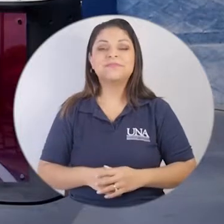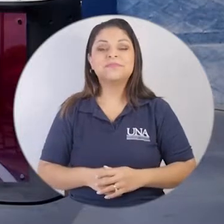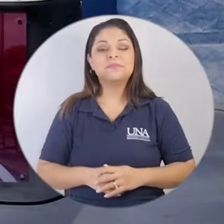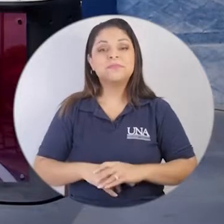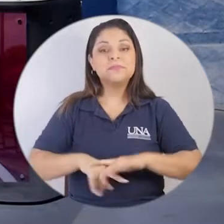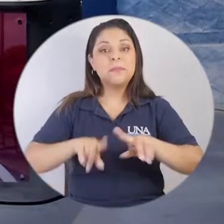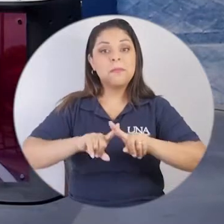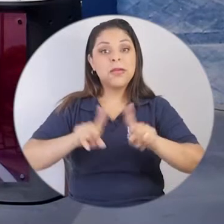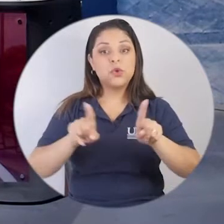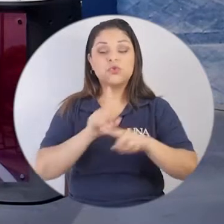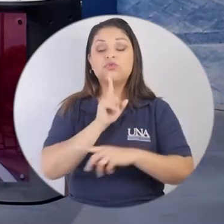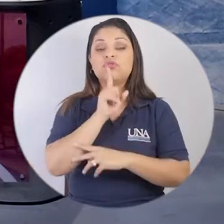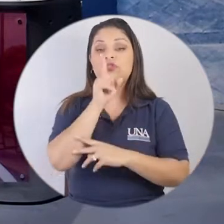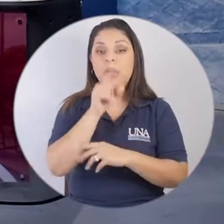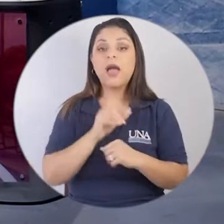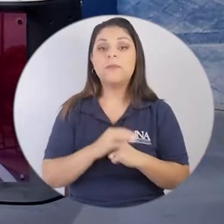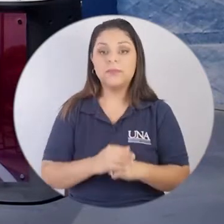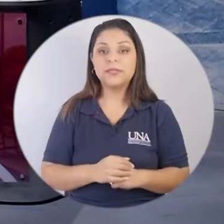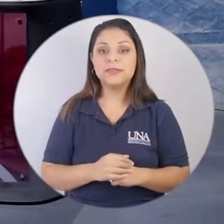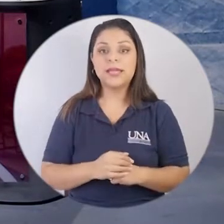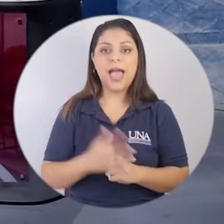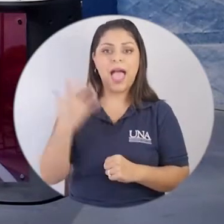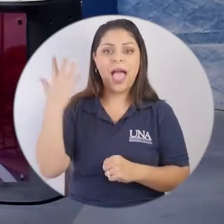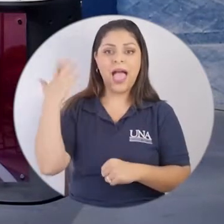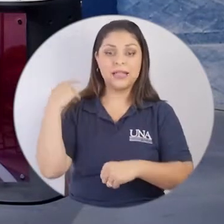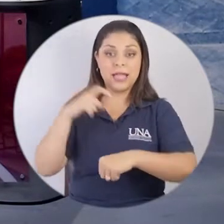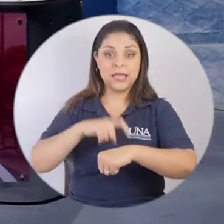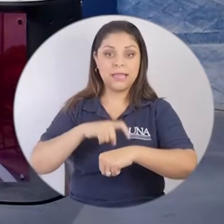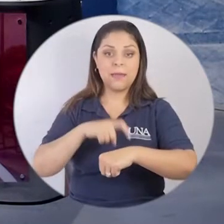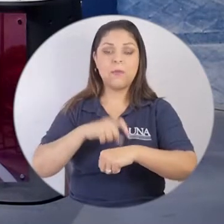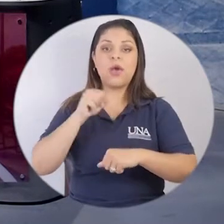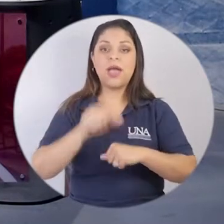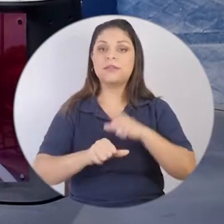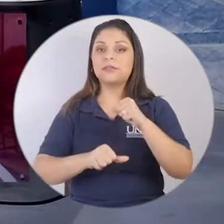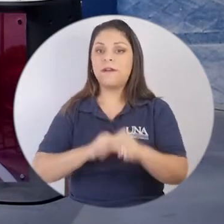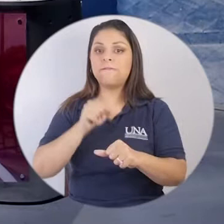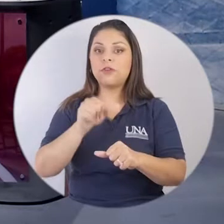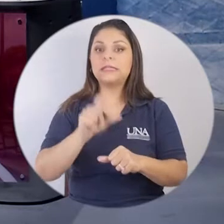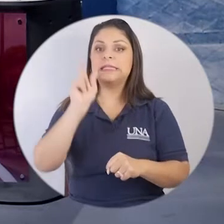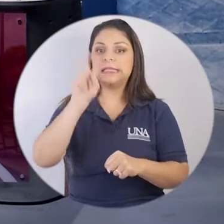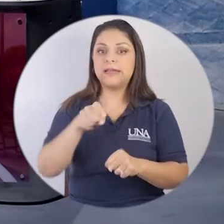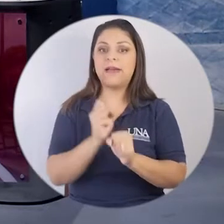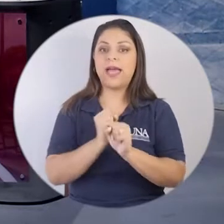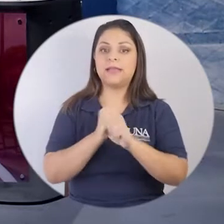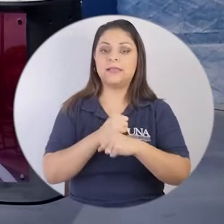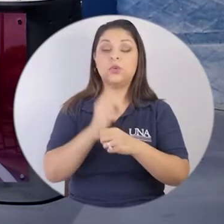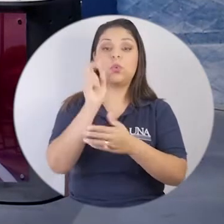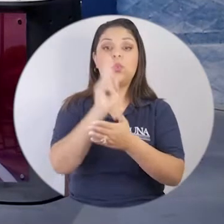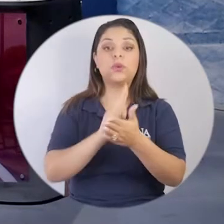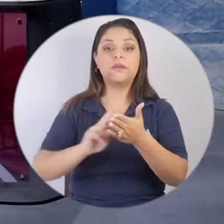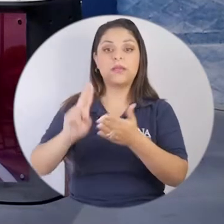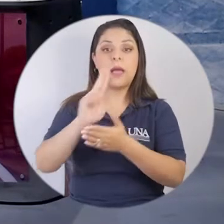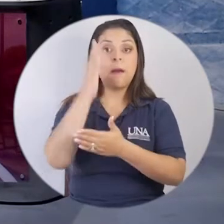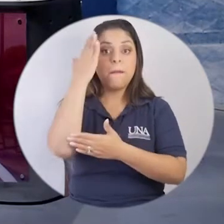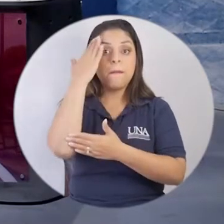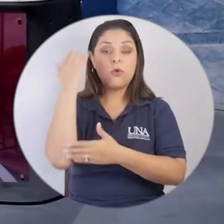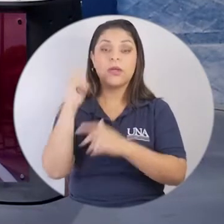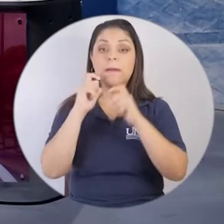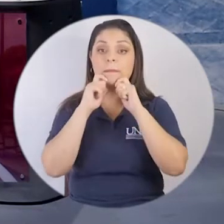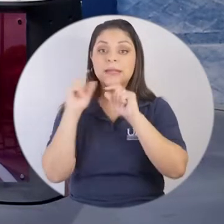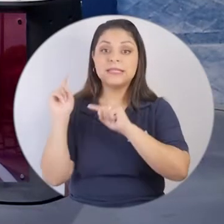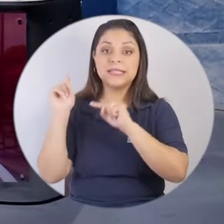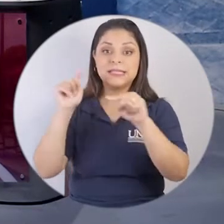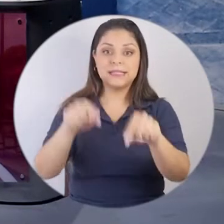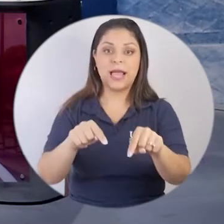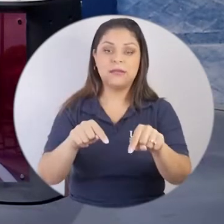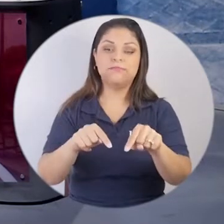Pero en realidad, si nos devolvemos en el tiempo, pues son esfuerzos que se han tenido que hacer en la universidad, porque cuando hablamos de la modalidad presencial, pues